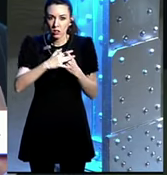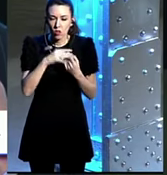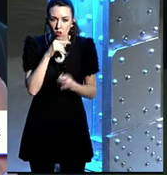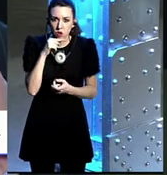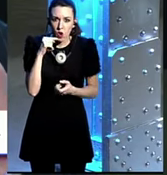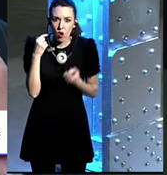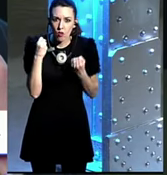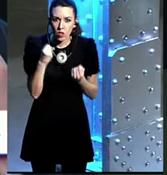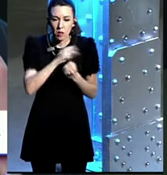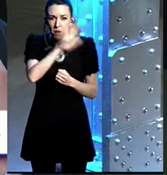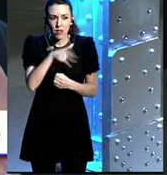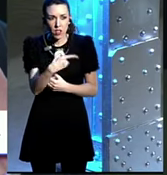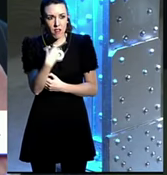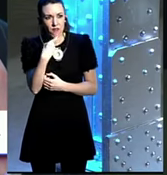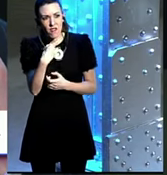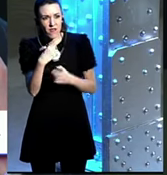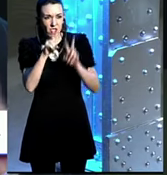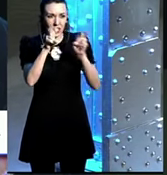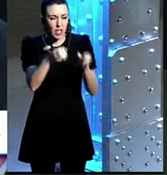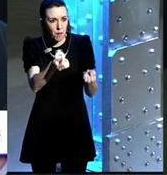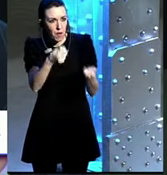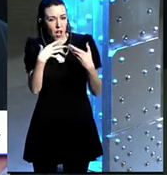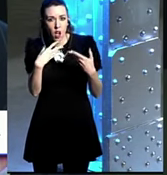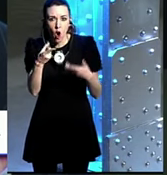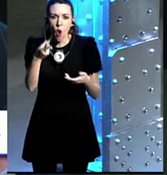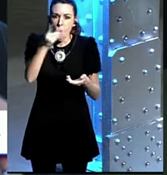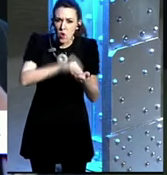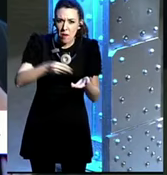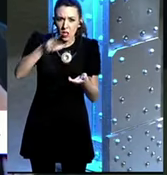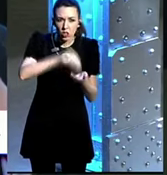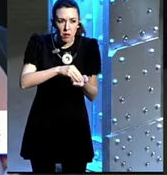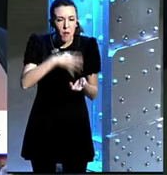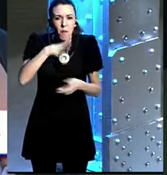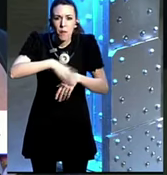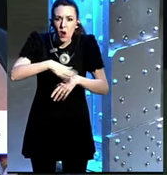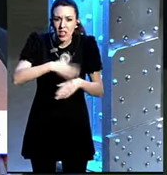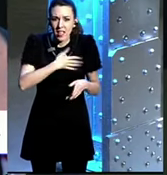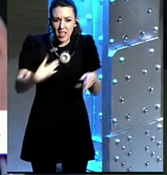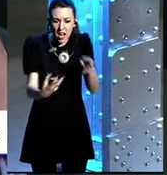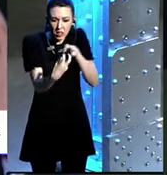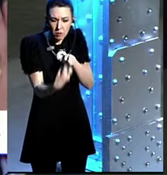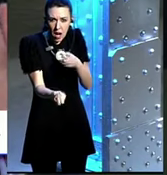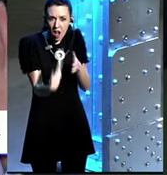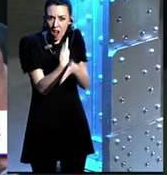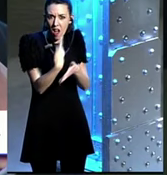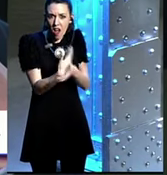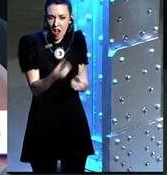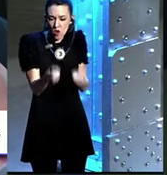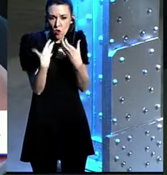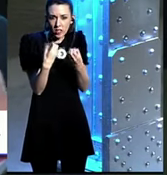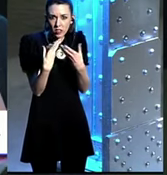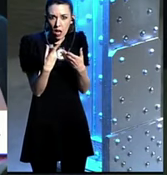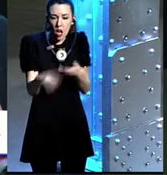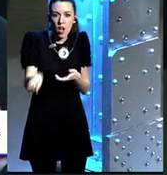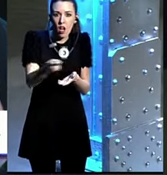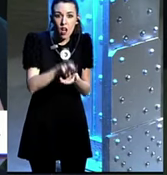y parecía que era muy difícil para ellos hablar del tema, y les decía una y otra vez a la gente, ¿por qué has decidido sentarte aquí y hablarme a día de hoy? Y una y otra